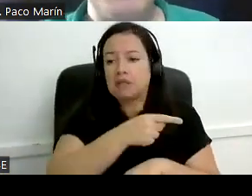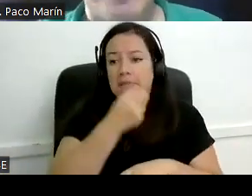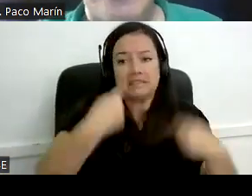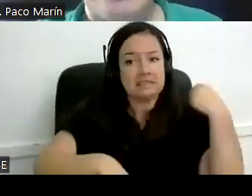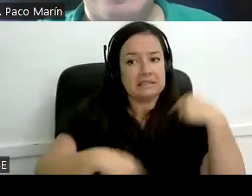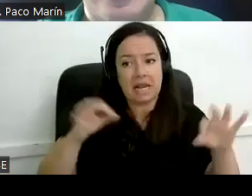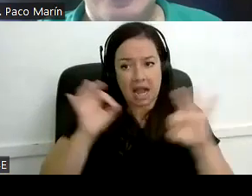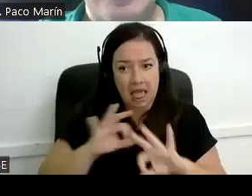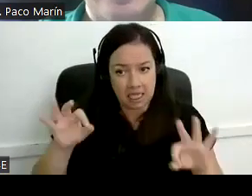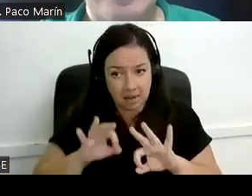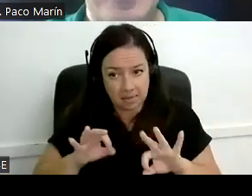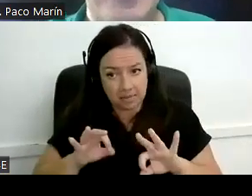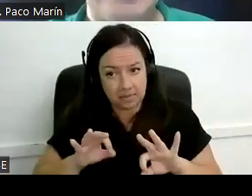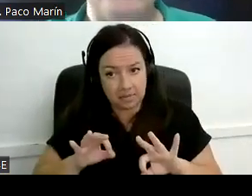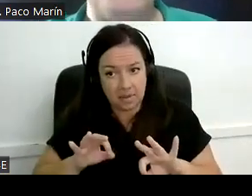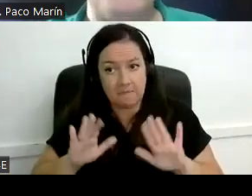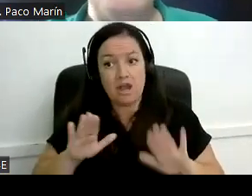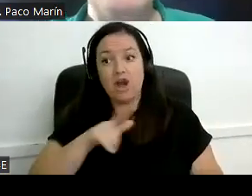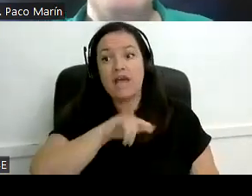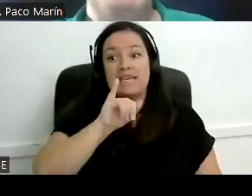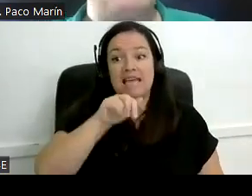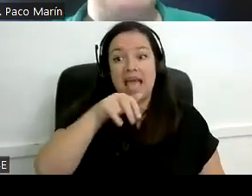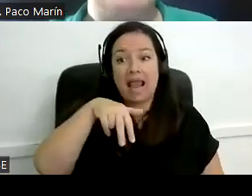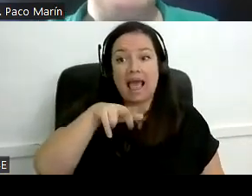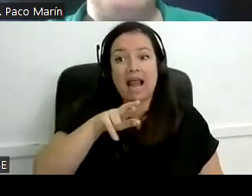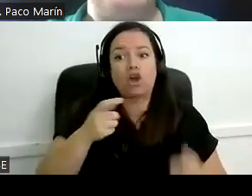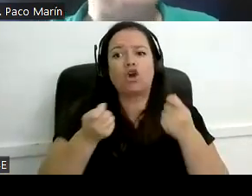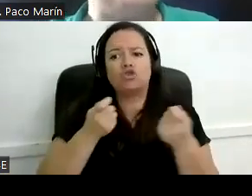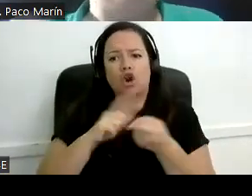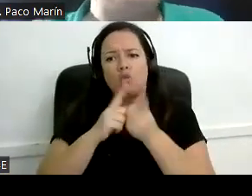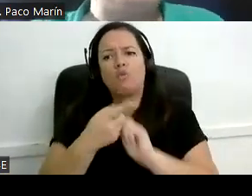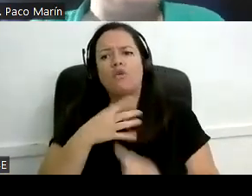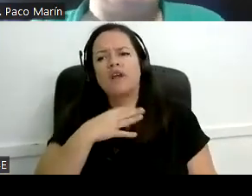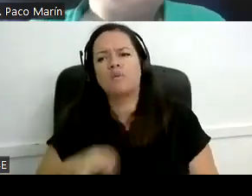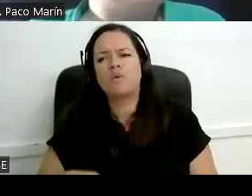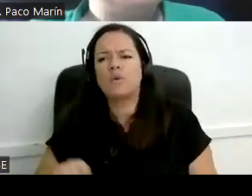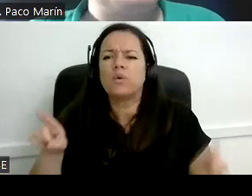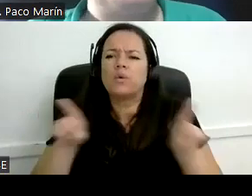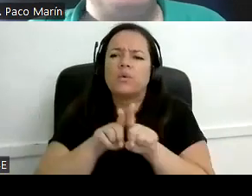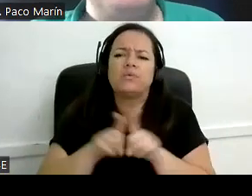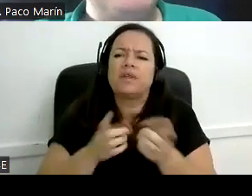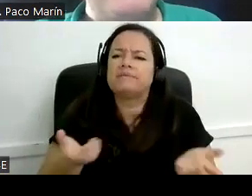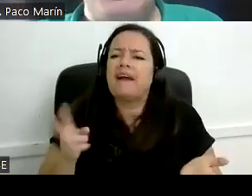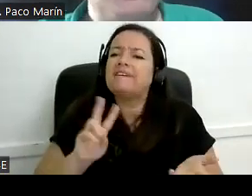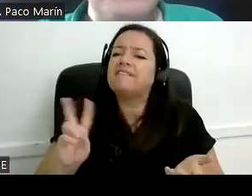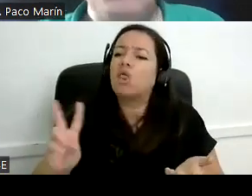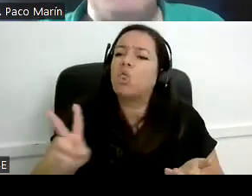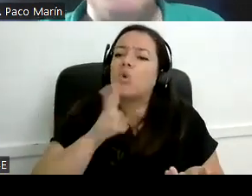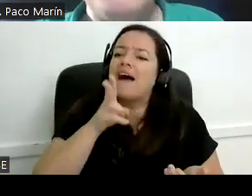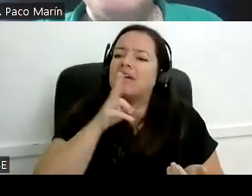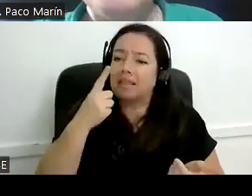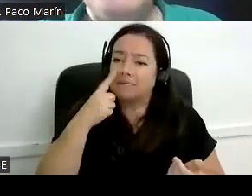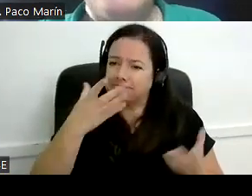puede modificar el INR, el control, pero ya os digo, es como la verdura verde. Habréis oído,